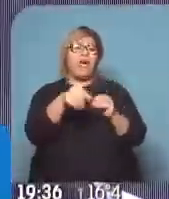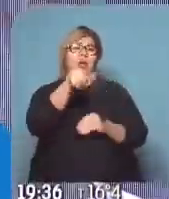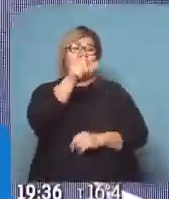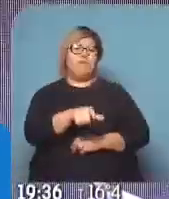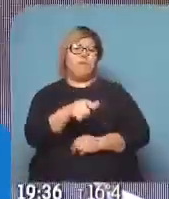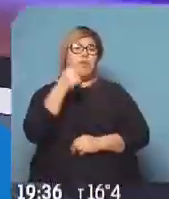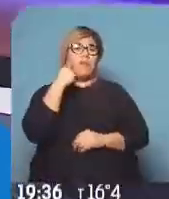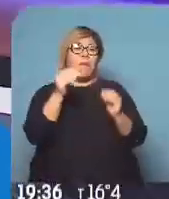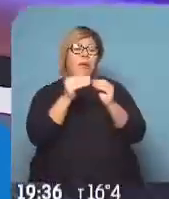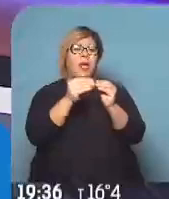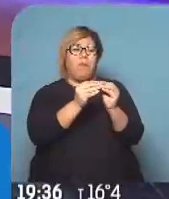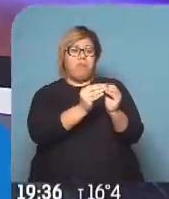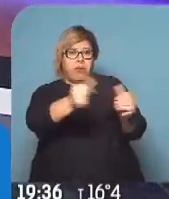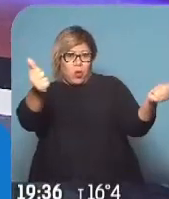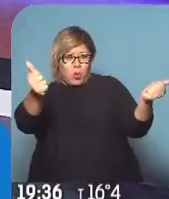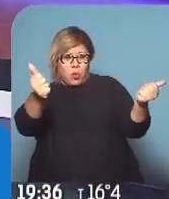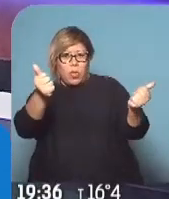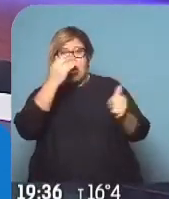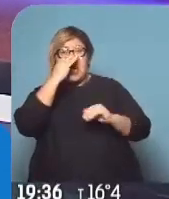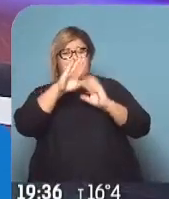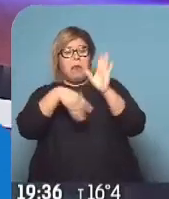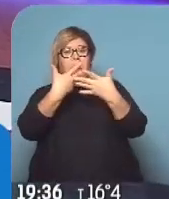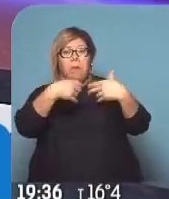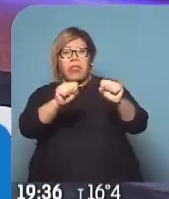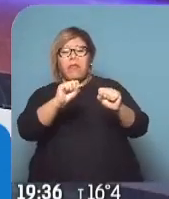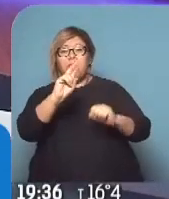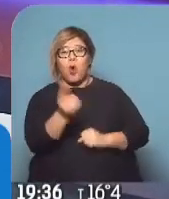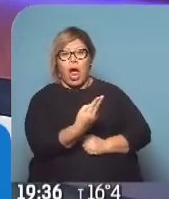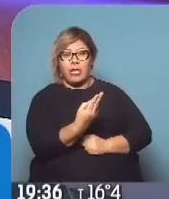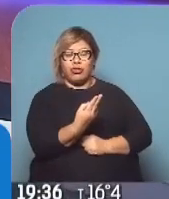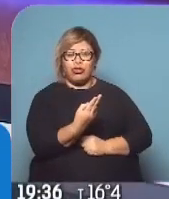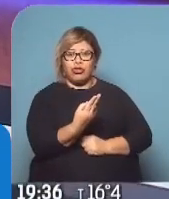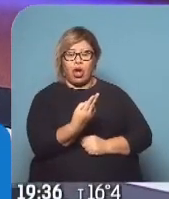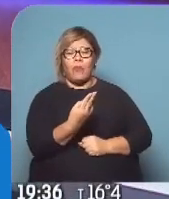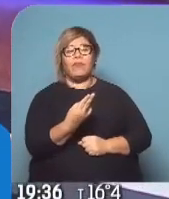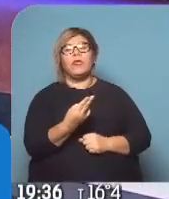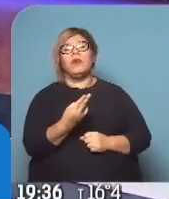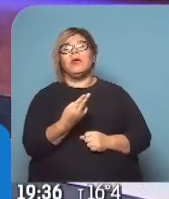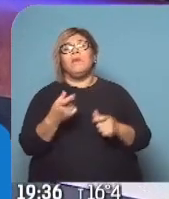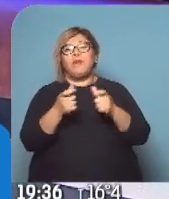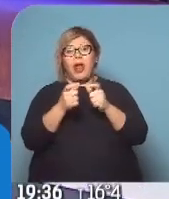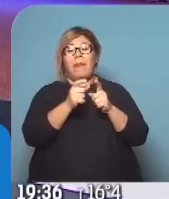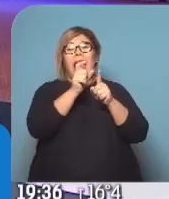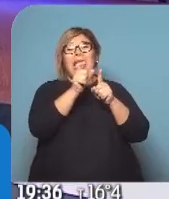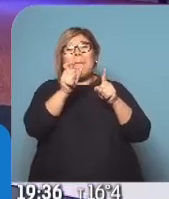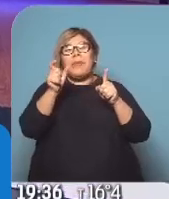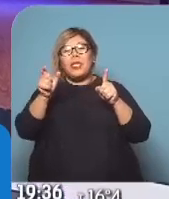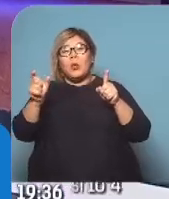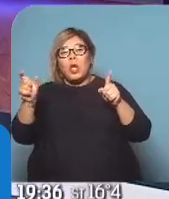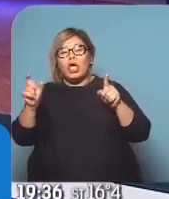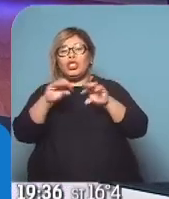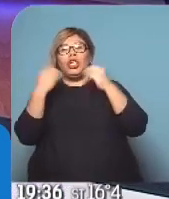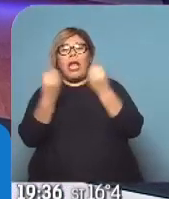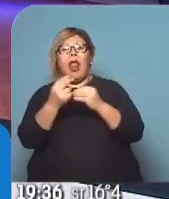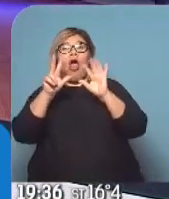de mateo que luego aparece muerto y durante estos ocho episodios se va a estar en la búsqueda de quién es el